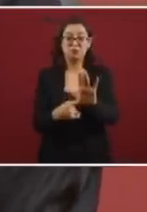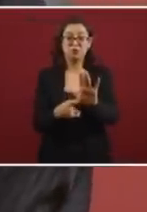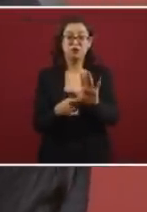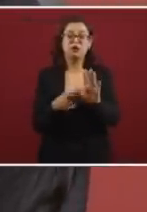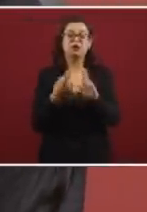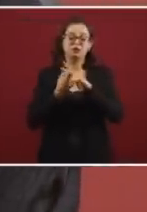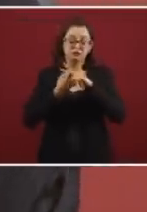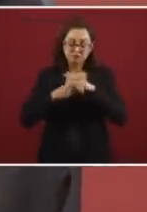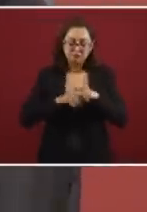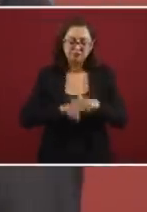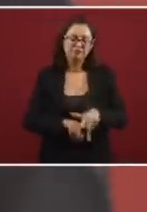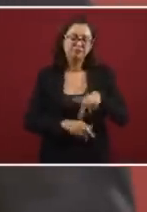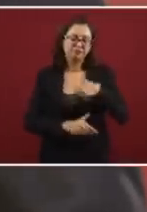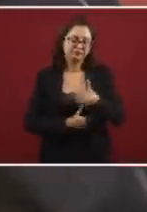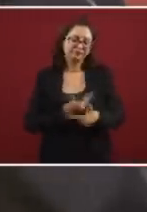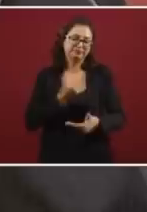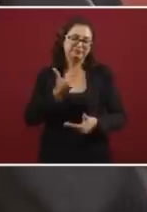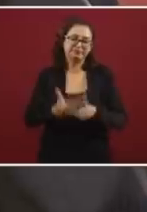dando